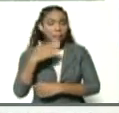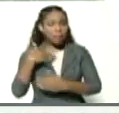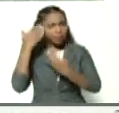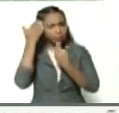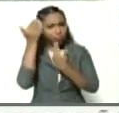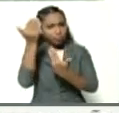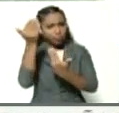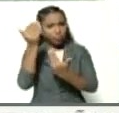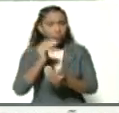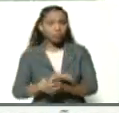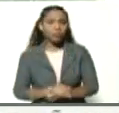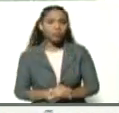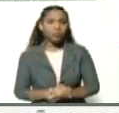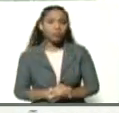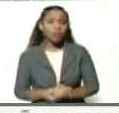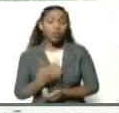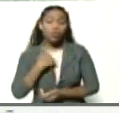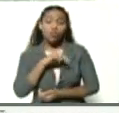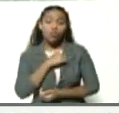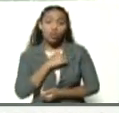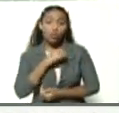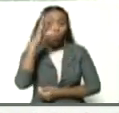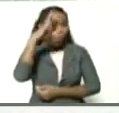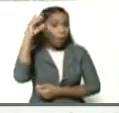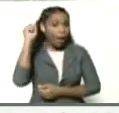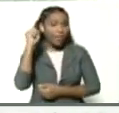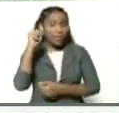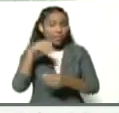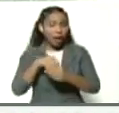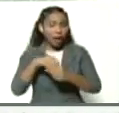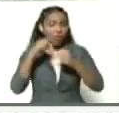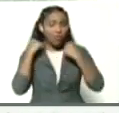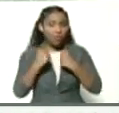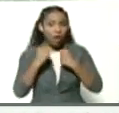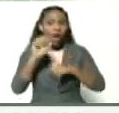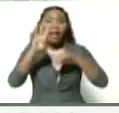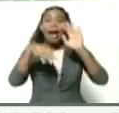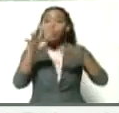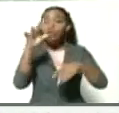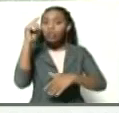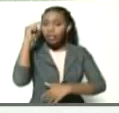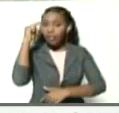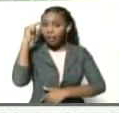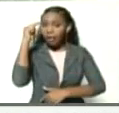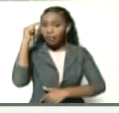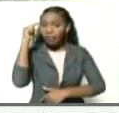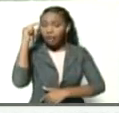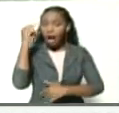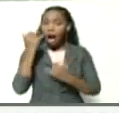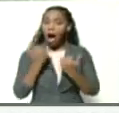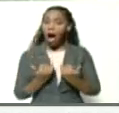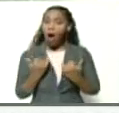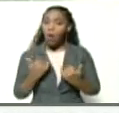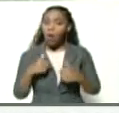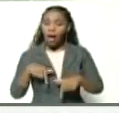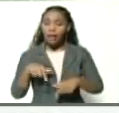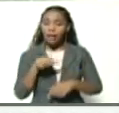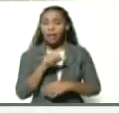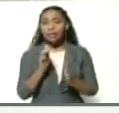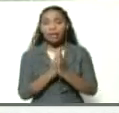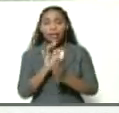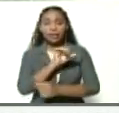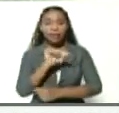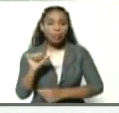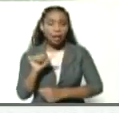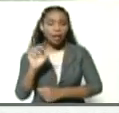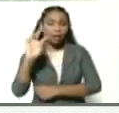saludos. Hemos estado en cuarentena radical, 14 días. Ahora, esta Semana Santa